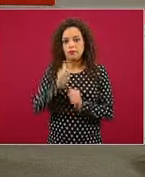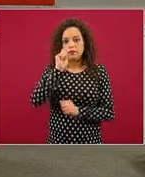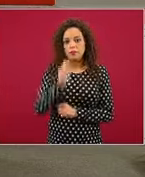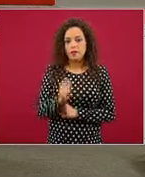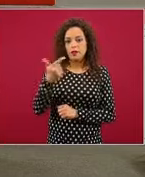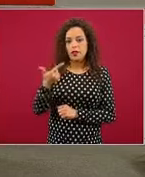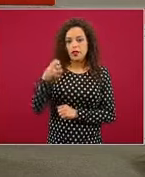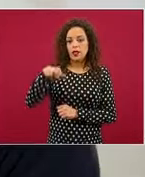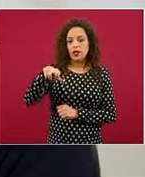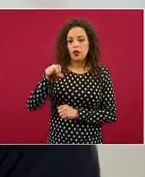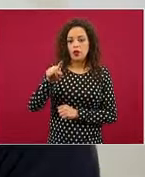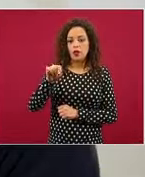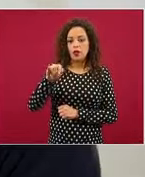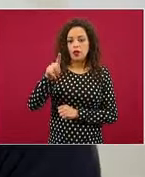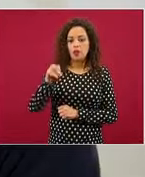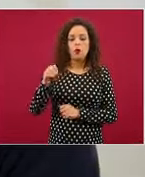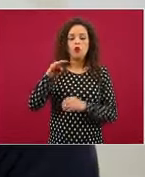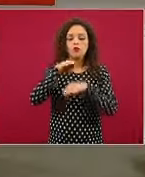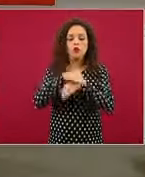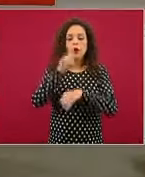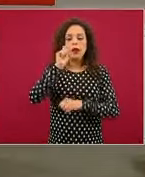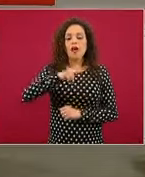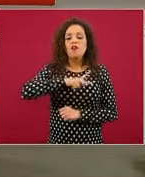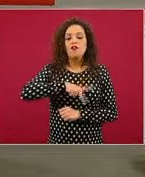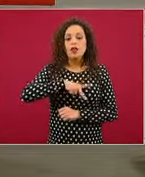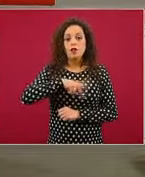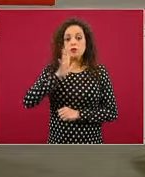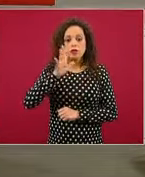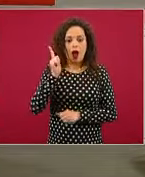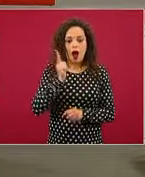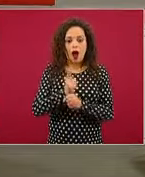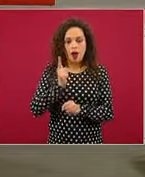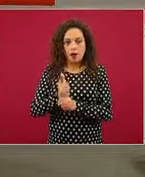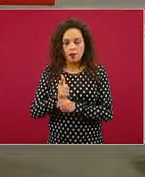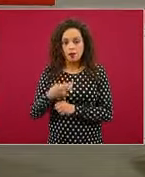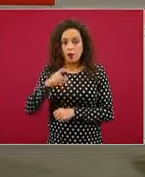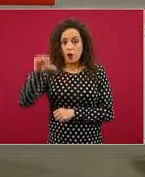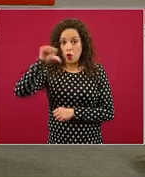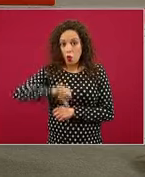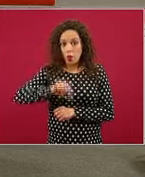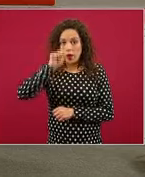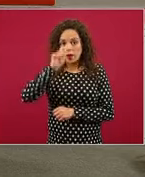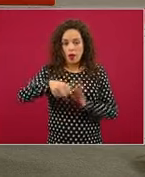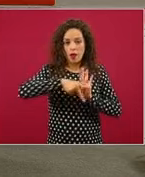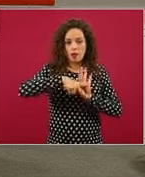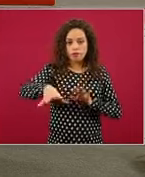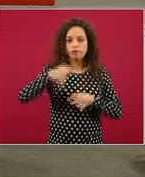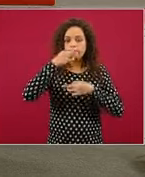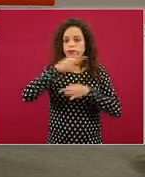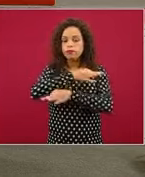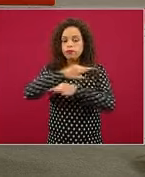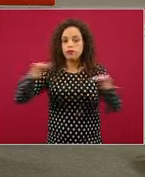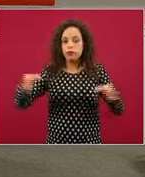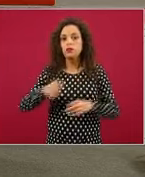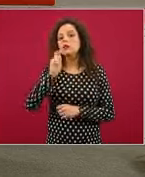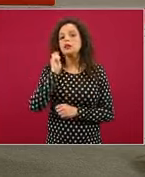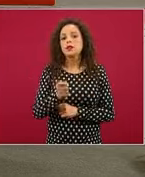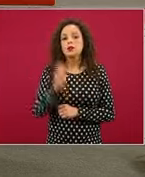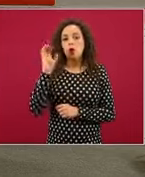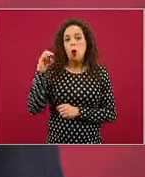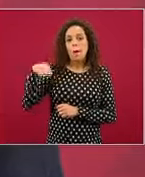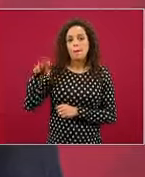virus detectados. Sin embargo, y justo el día de hoy, en conferencia de prensa, la OMS declaró que no se